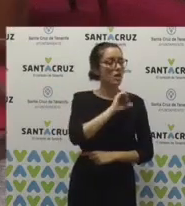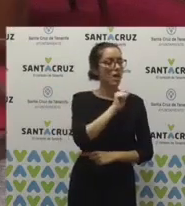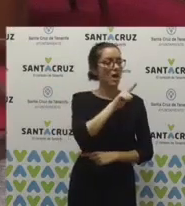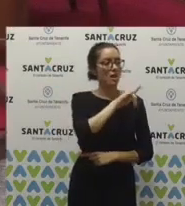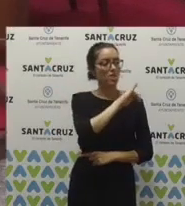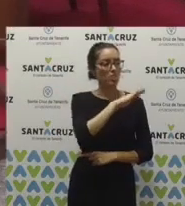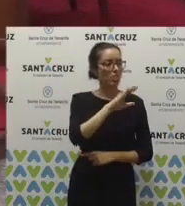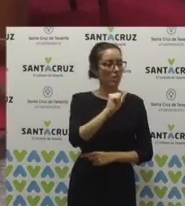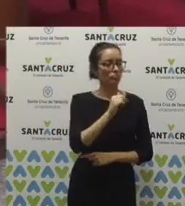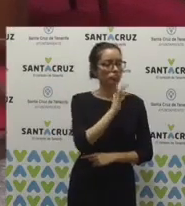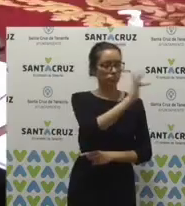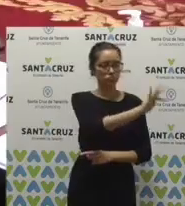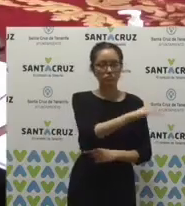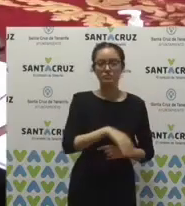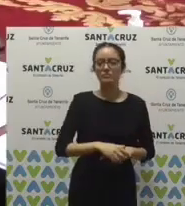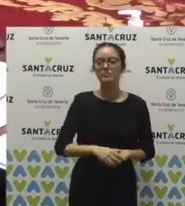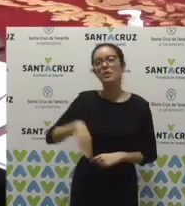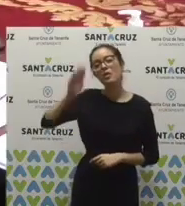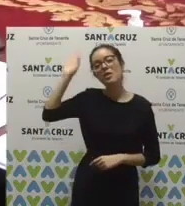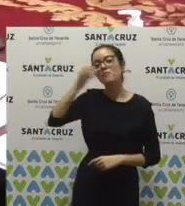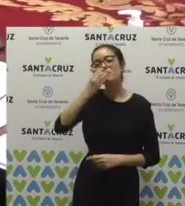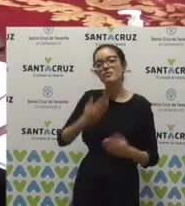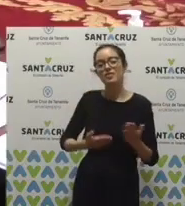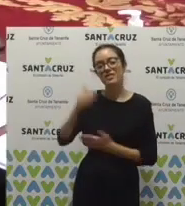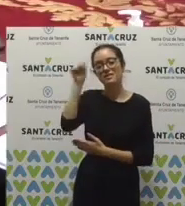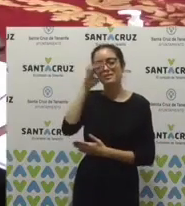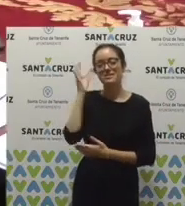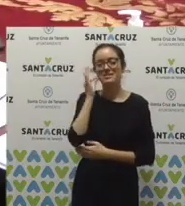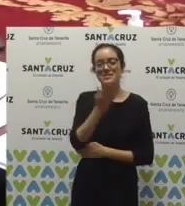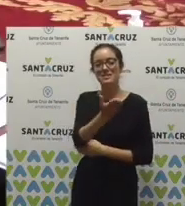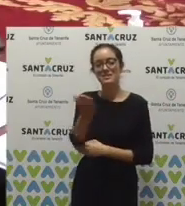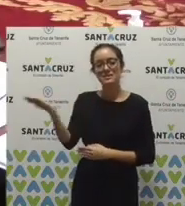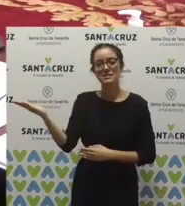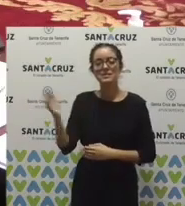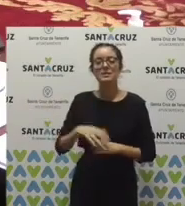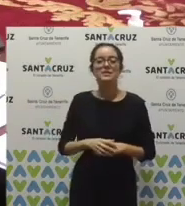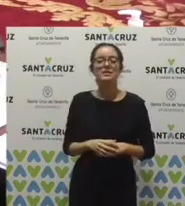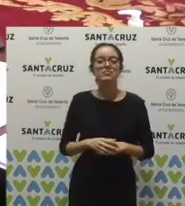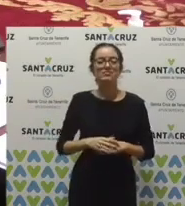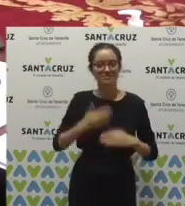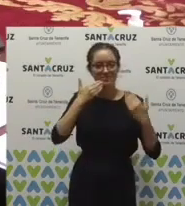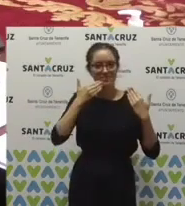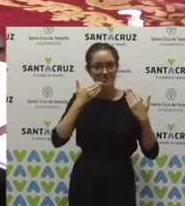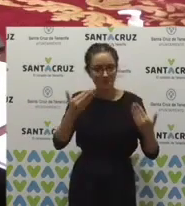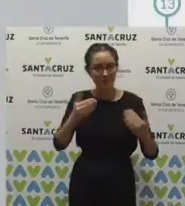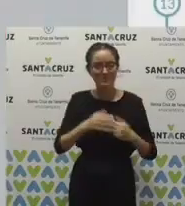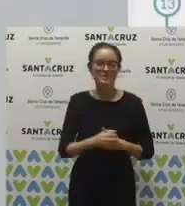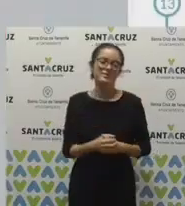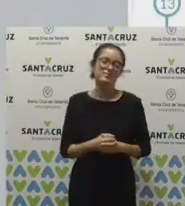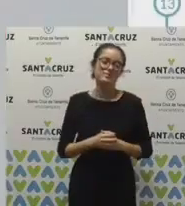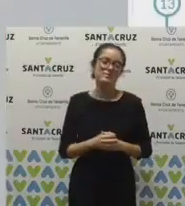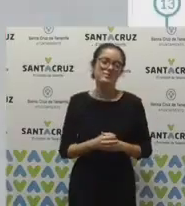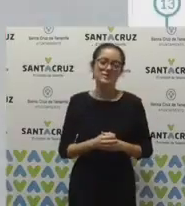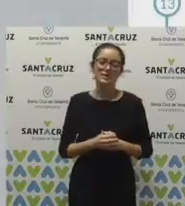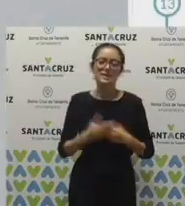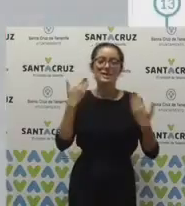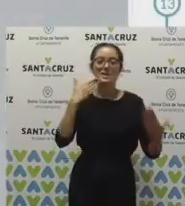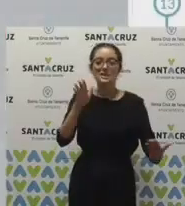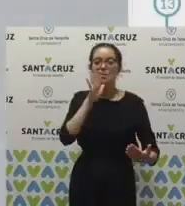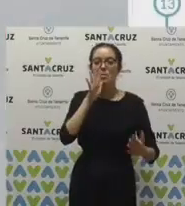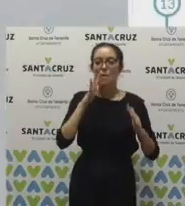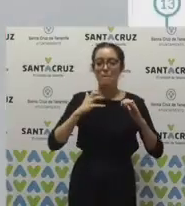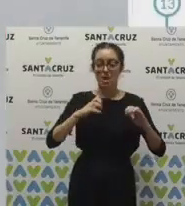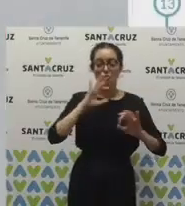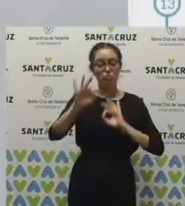palabra hola buenos días a todos muchas gracias gracias por la organización de este pleno también